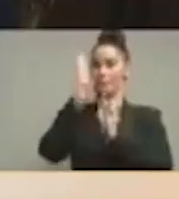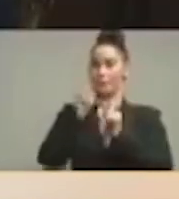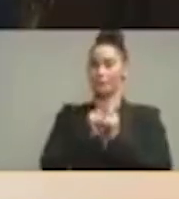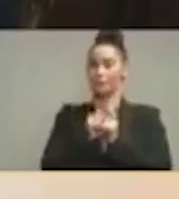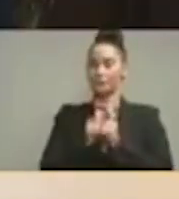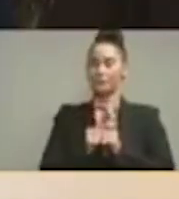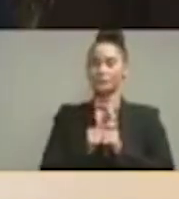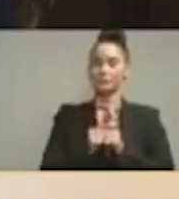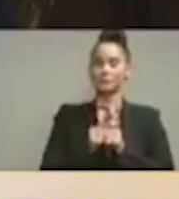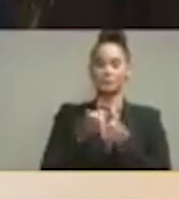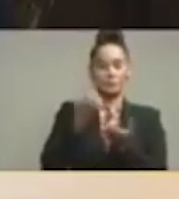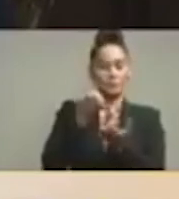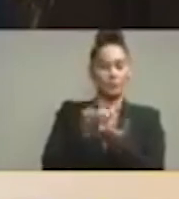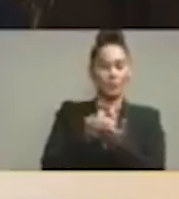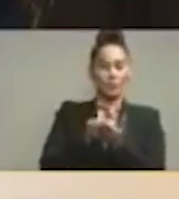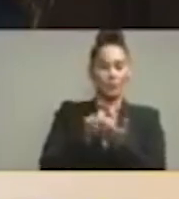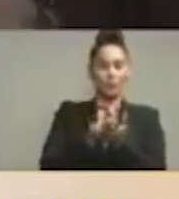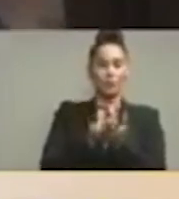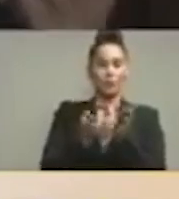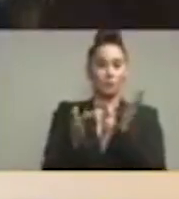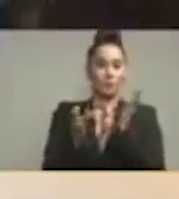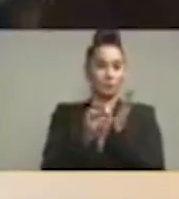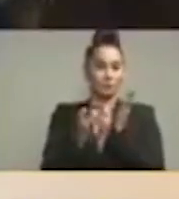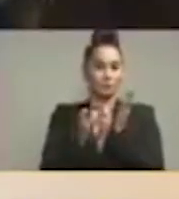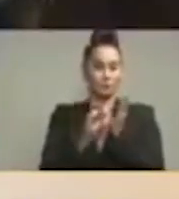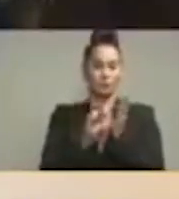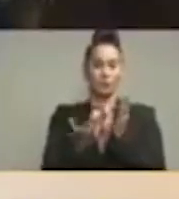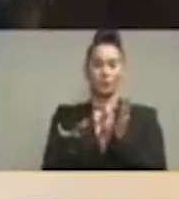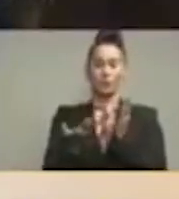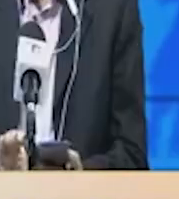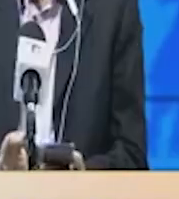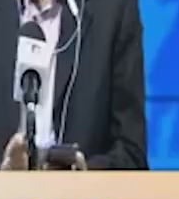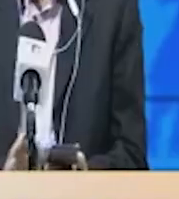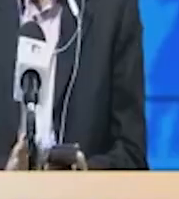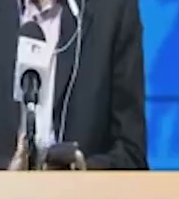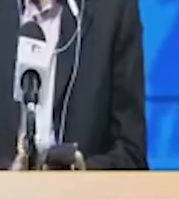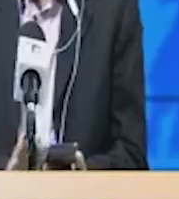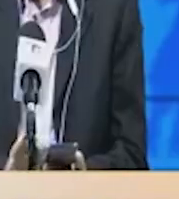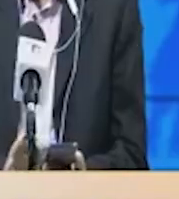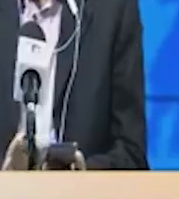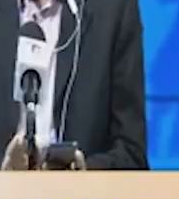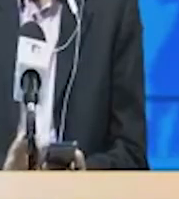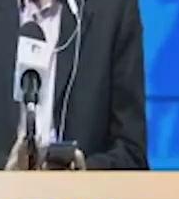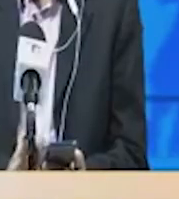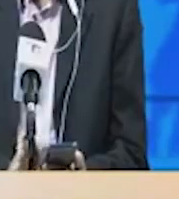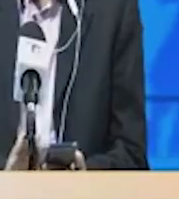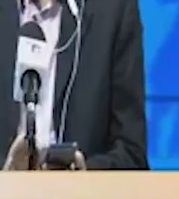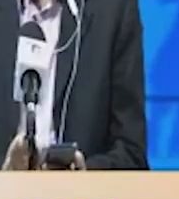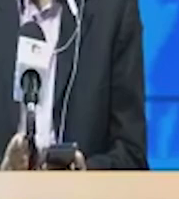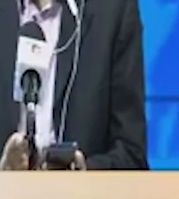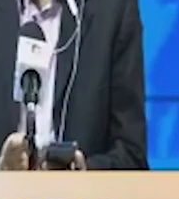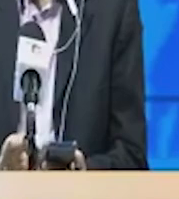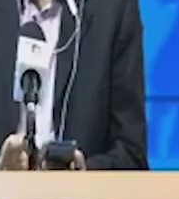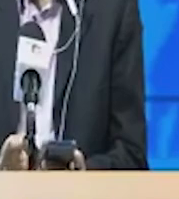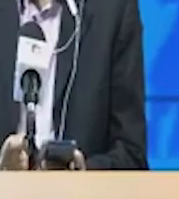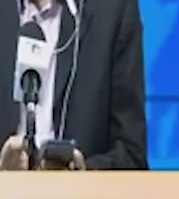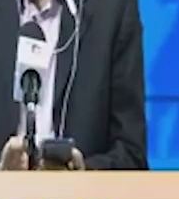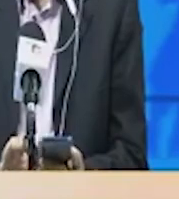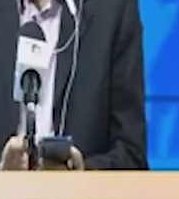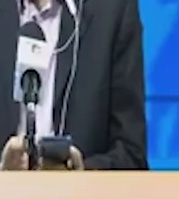y están trabajando con internet. Pero en lo personal entiendo que